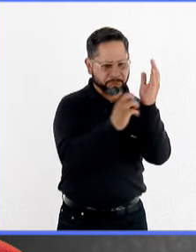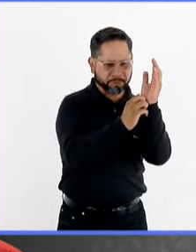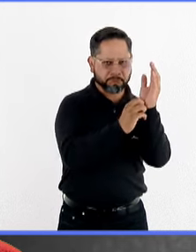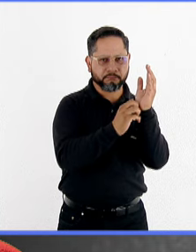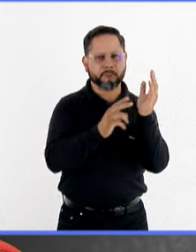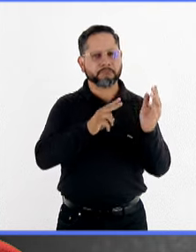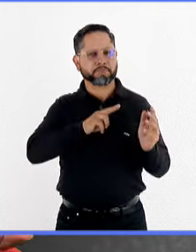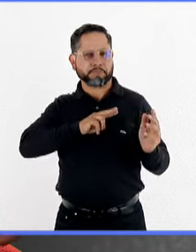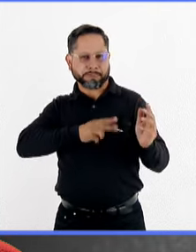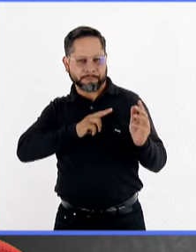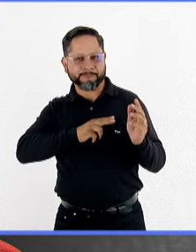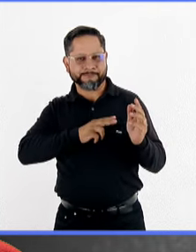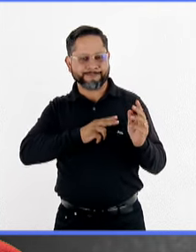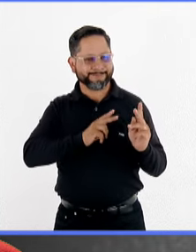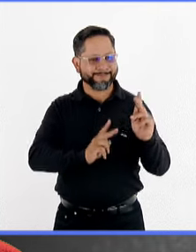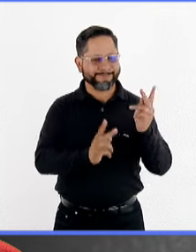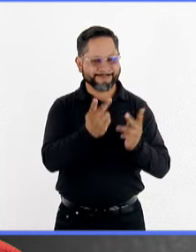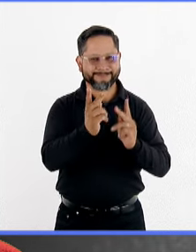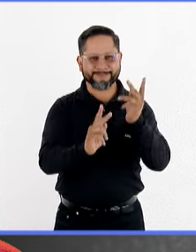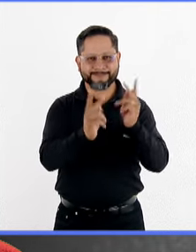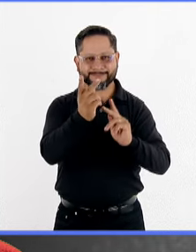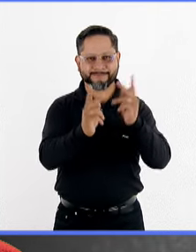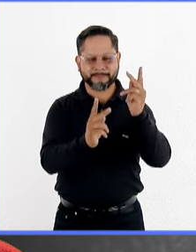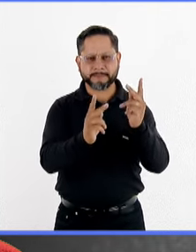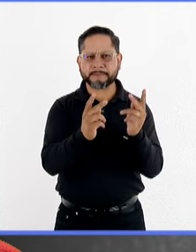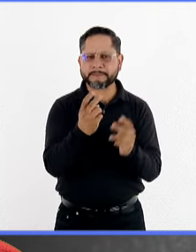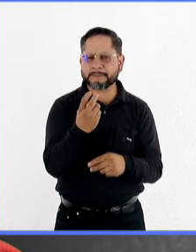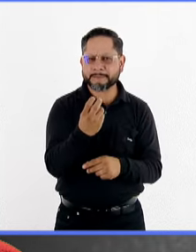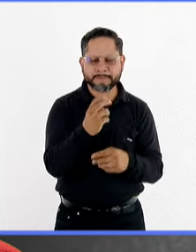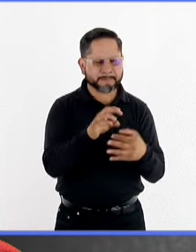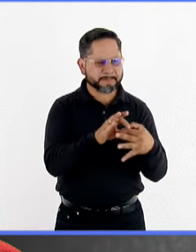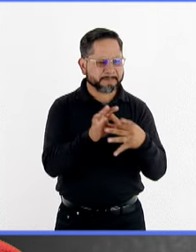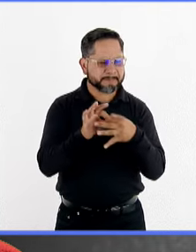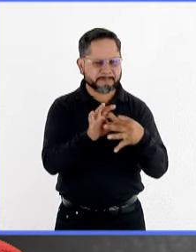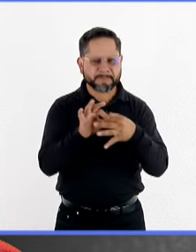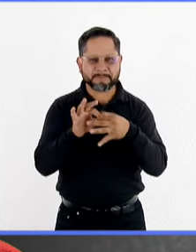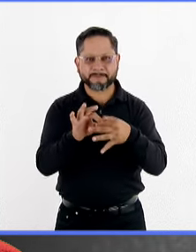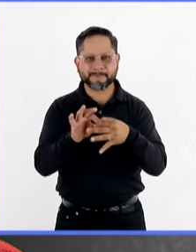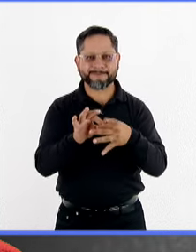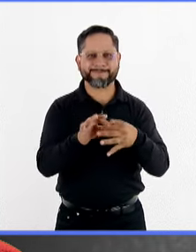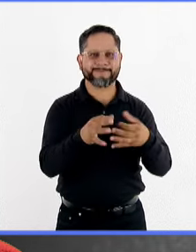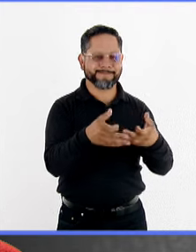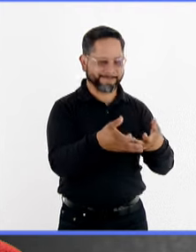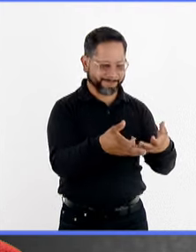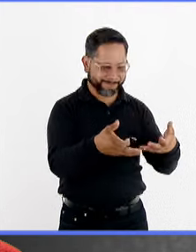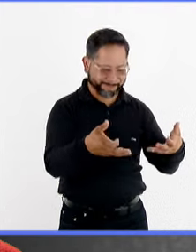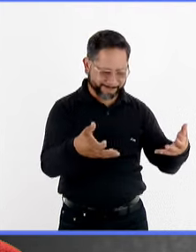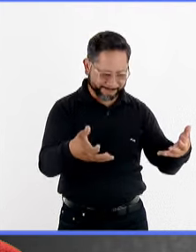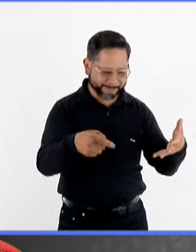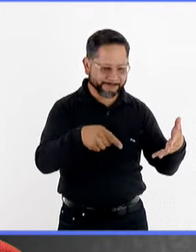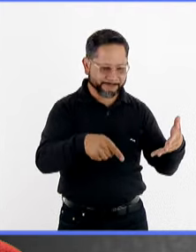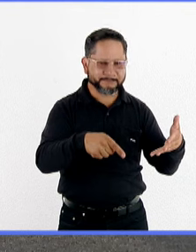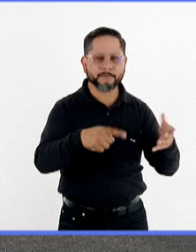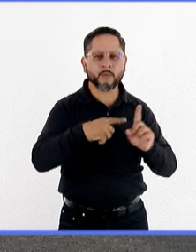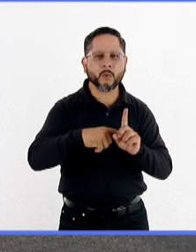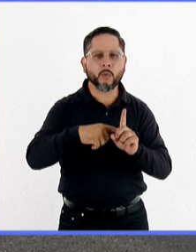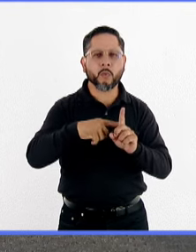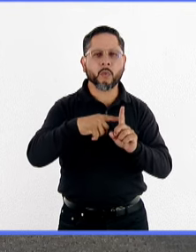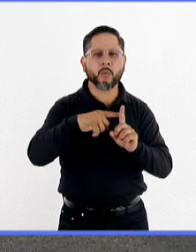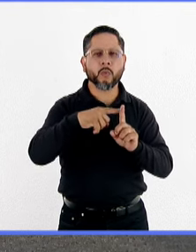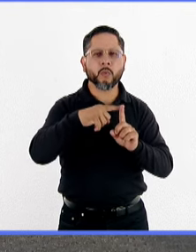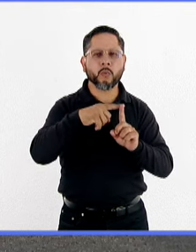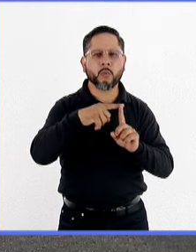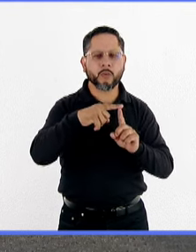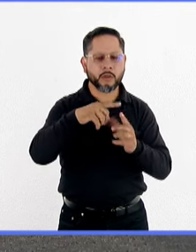virus, y las plantas mismas. Entender también la relación entre el suelo, su pH, las condiciones